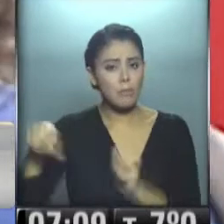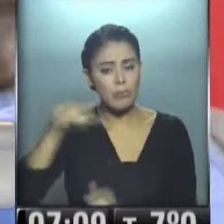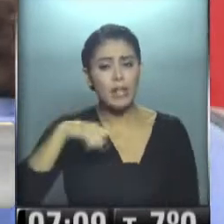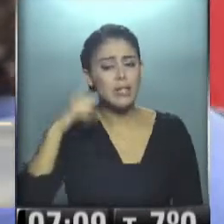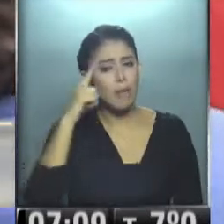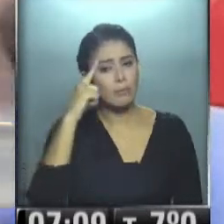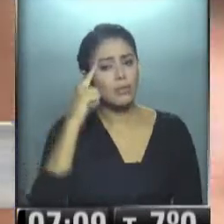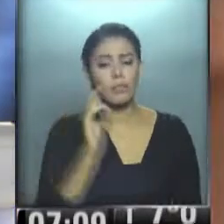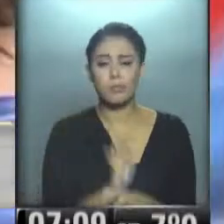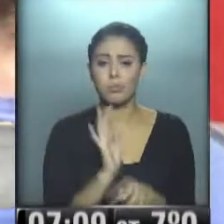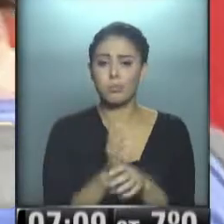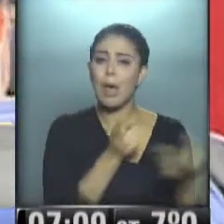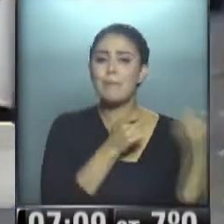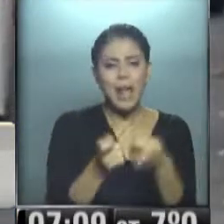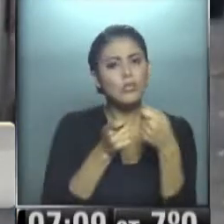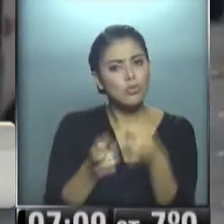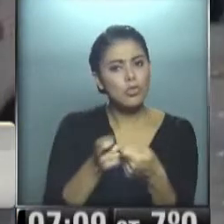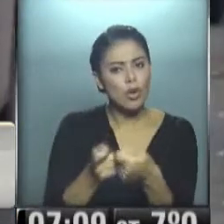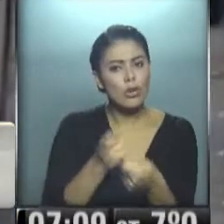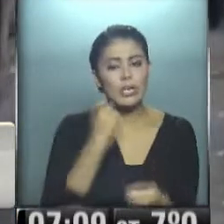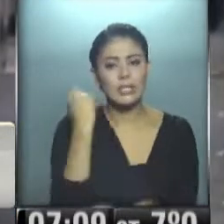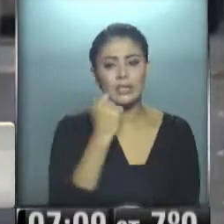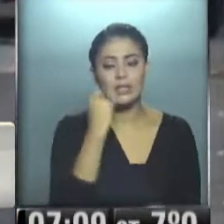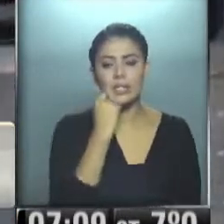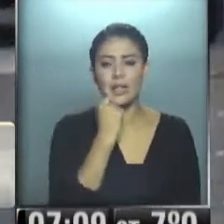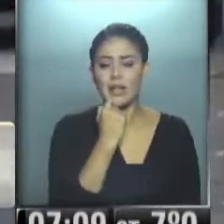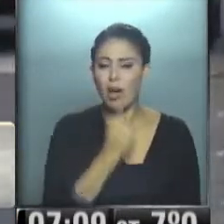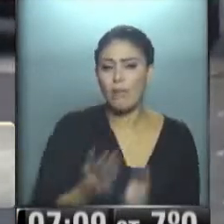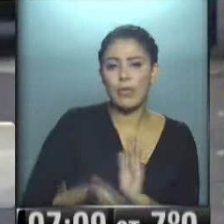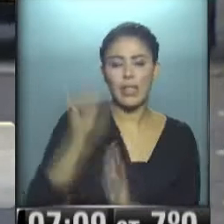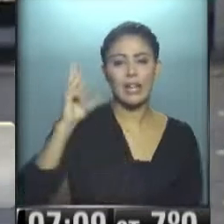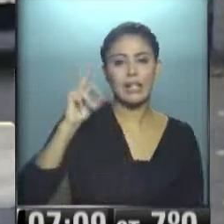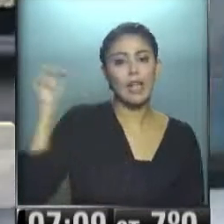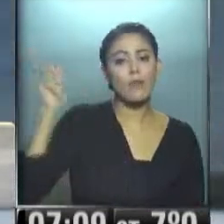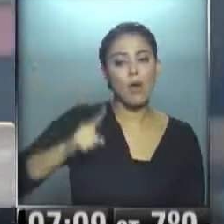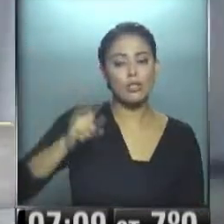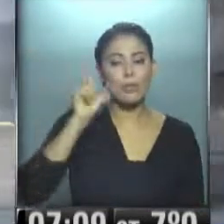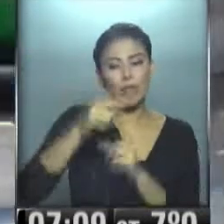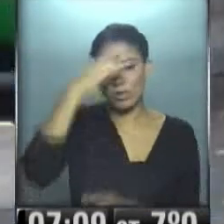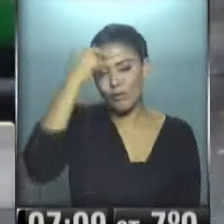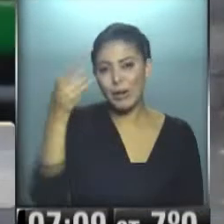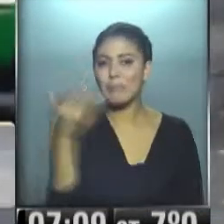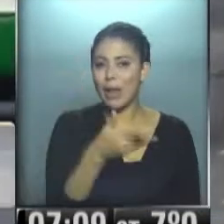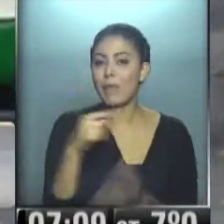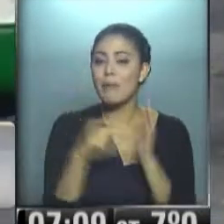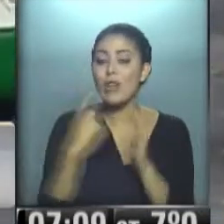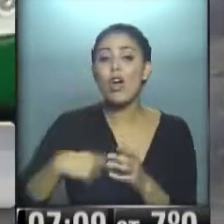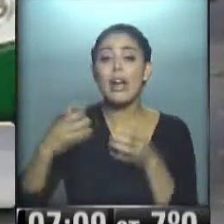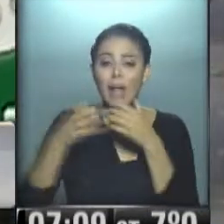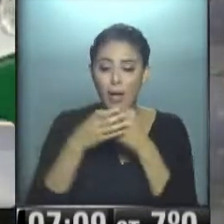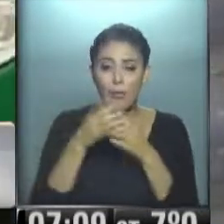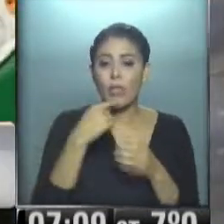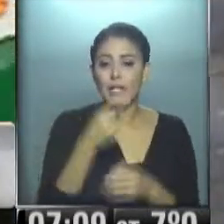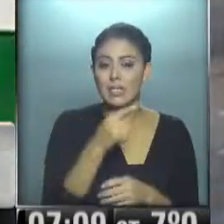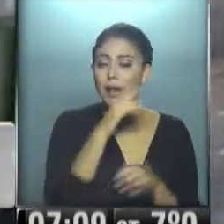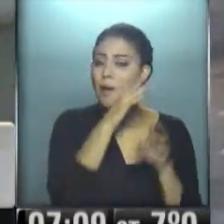Fernández como una fuerte presión para obtener el aumento salarial del 30% que reclaman los choferes, pero desde el gremio aseguraron que la